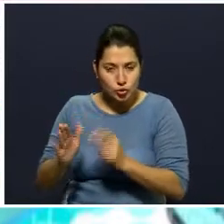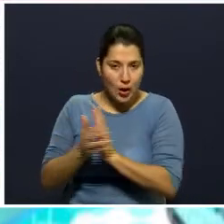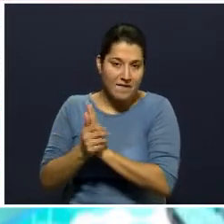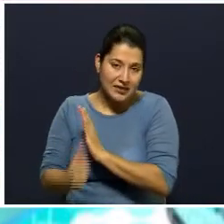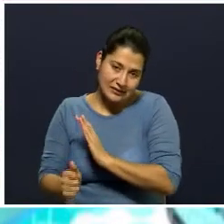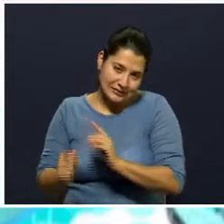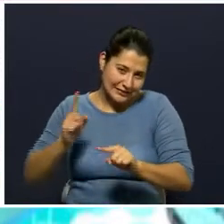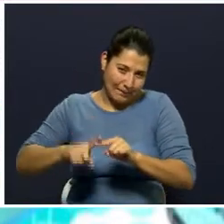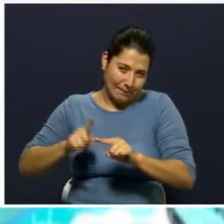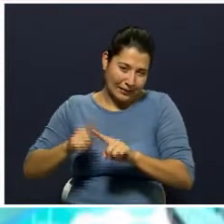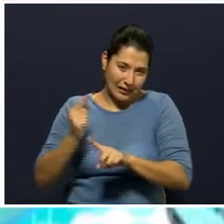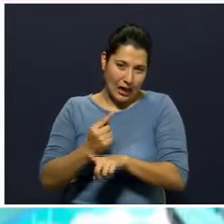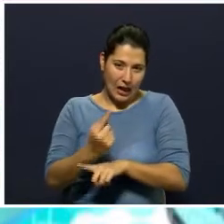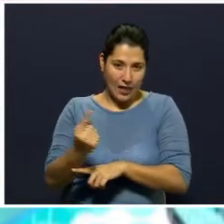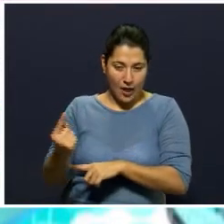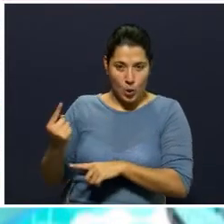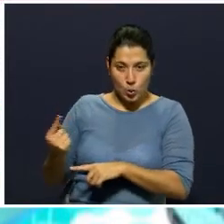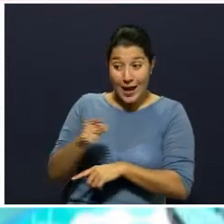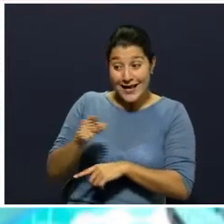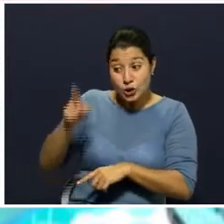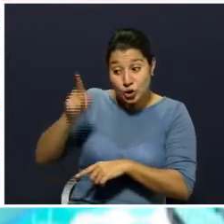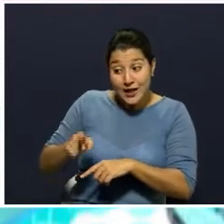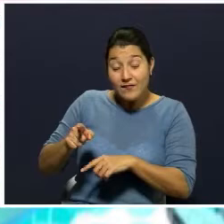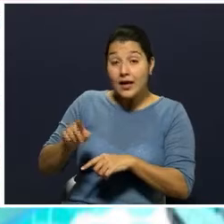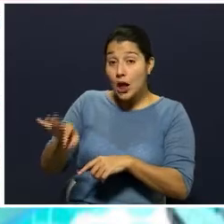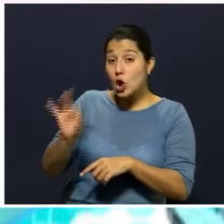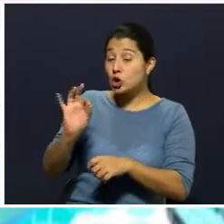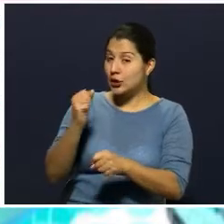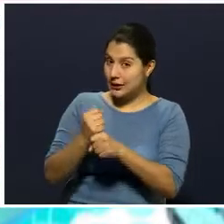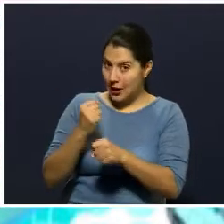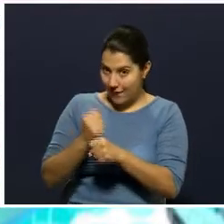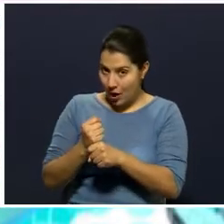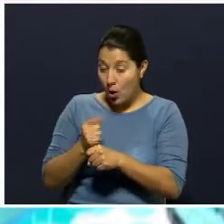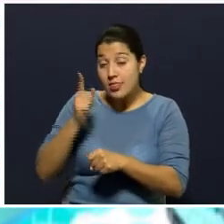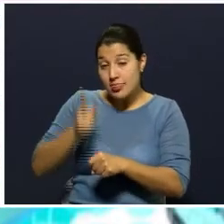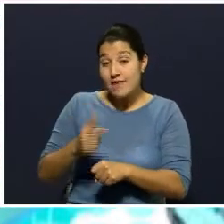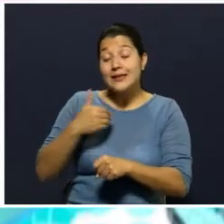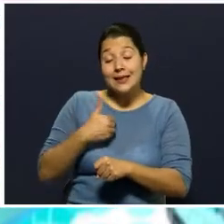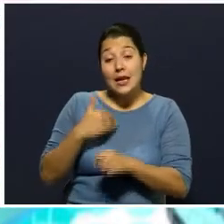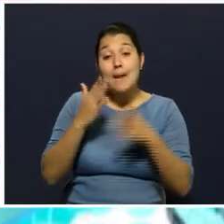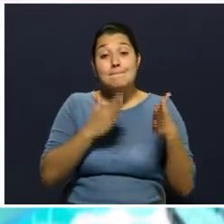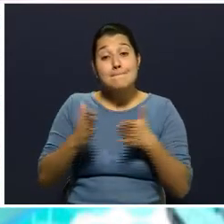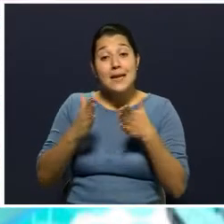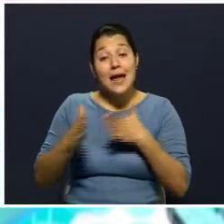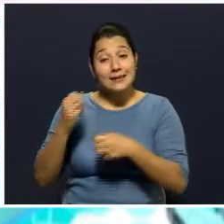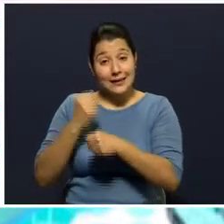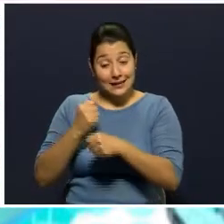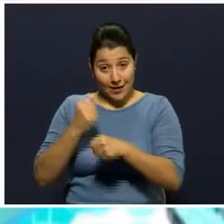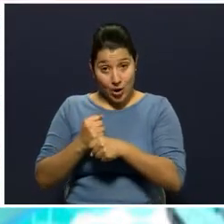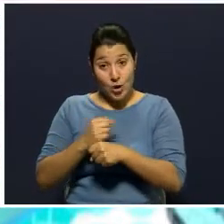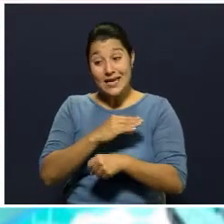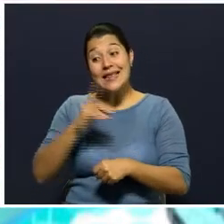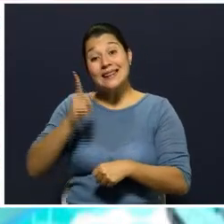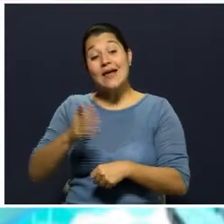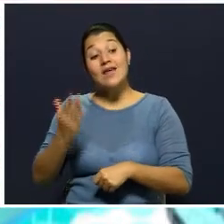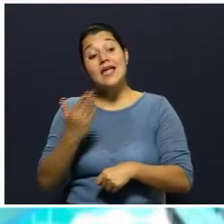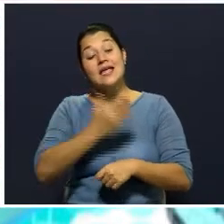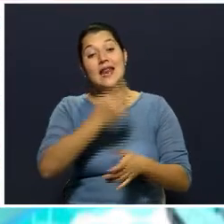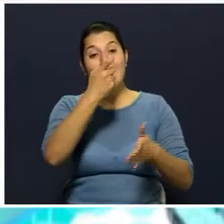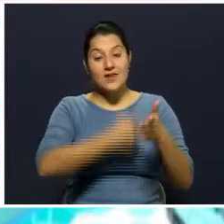cada persona. Entonces, ellos tienen que desarrollar un proceso de trabajo, por decirlo así, un plan de trabajo personal, tienen que venir a firmar a los